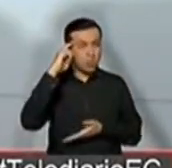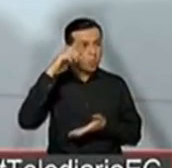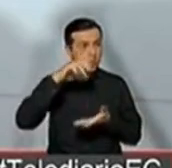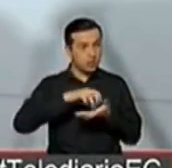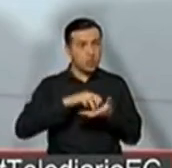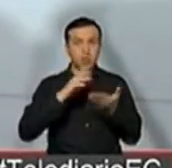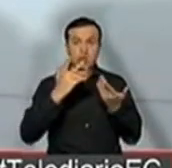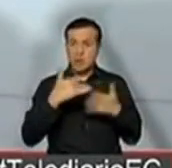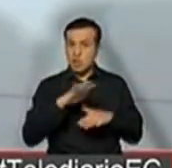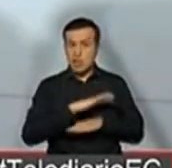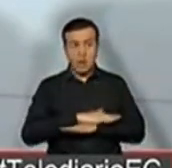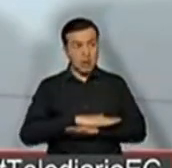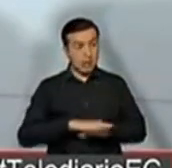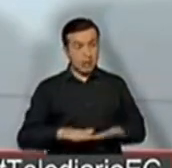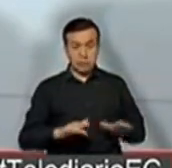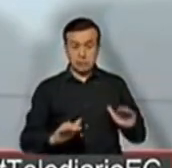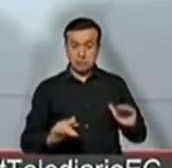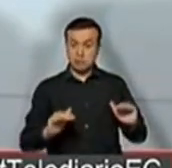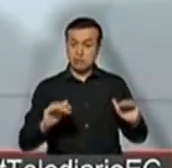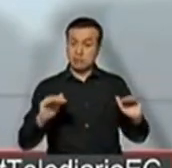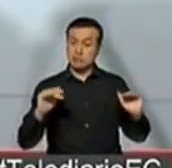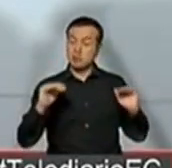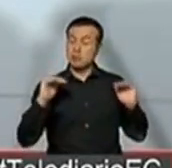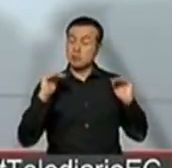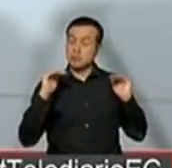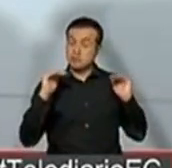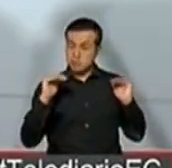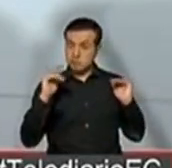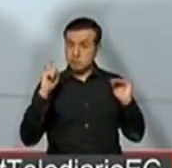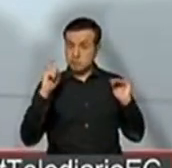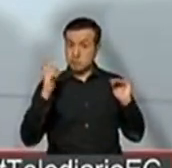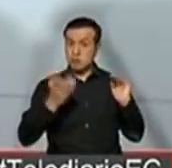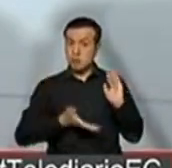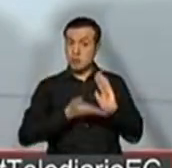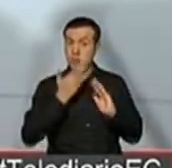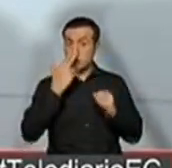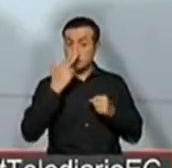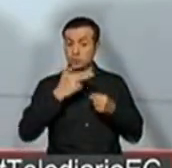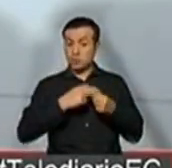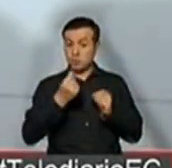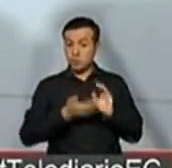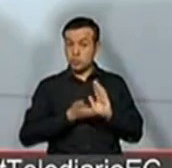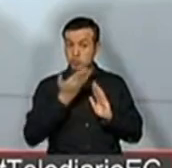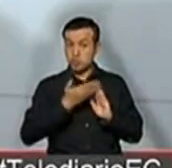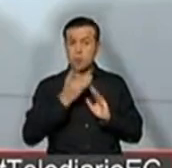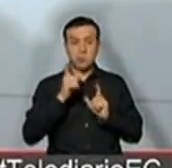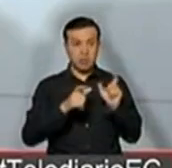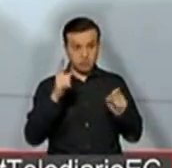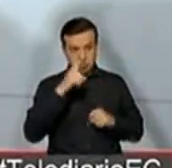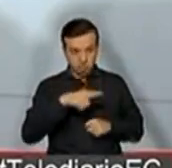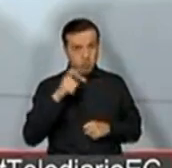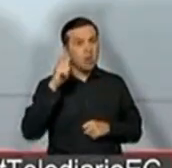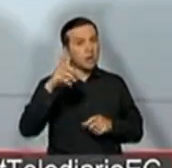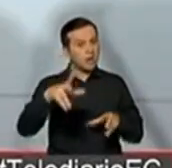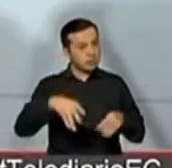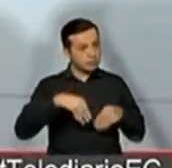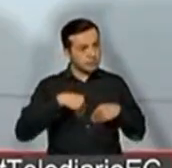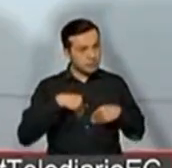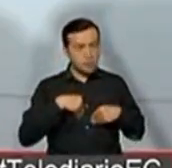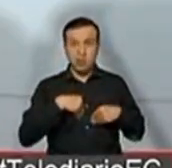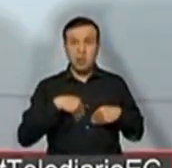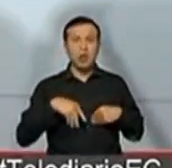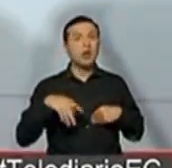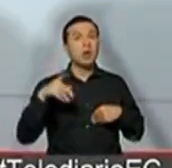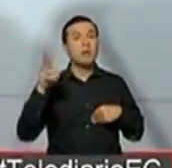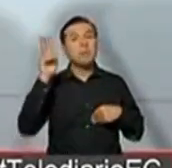llega a su nivel justo y se necesita subir el precio de los combustibles, yo creo que la ciudadanía va a aceptar. Pero para